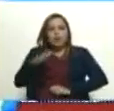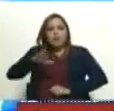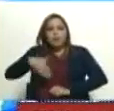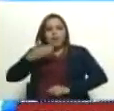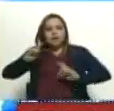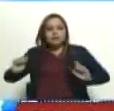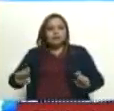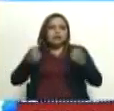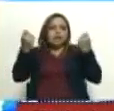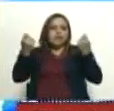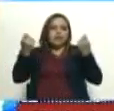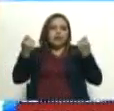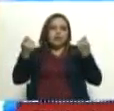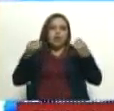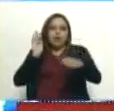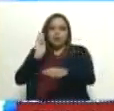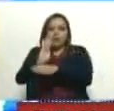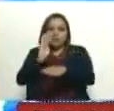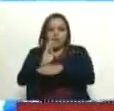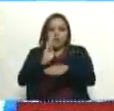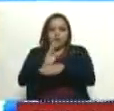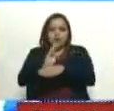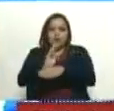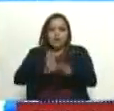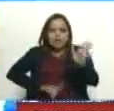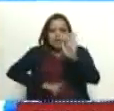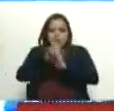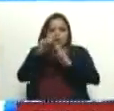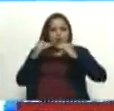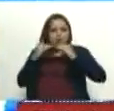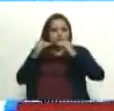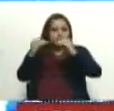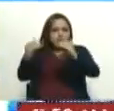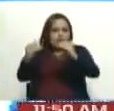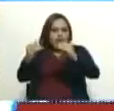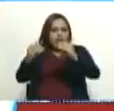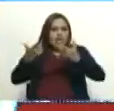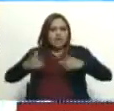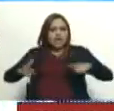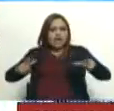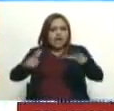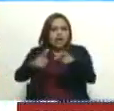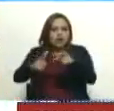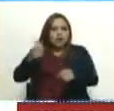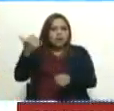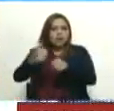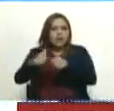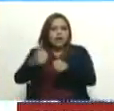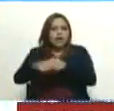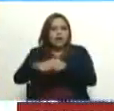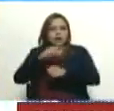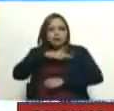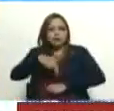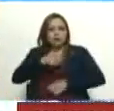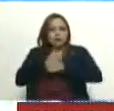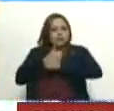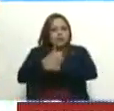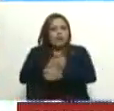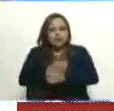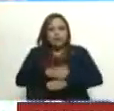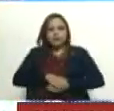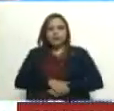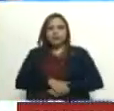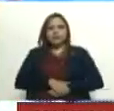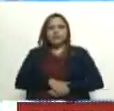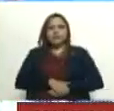rescate, conservación y desarrollo sostenible de nuestro amado lago de Maracaibo.